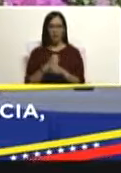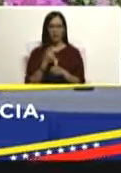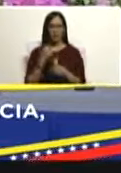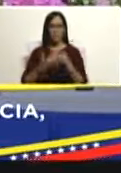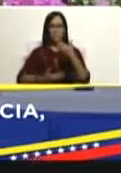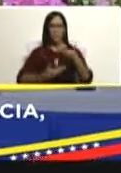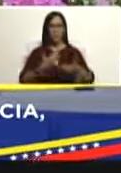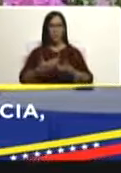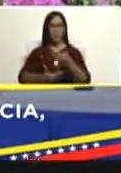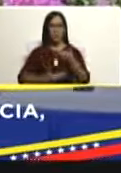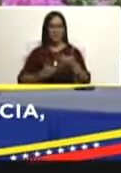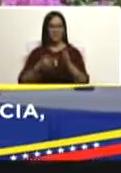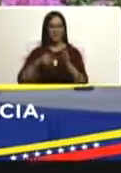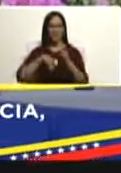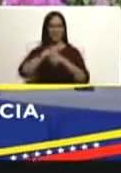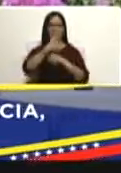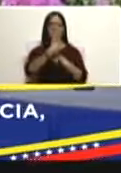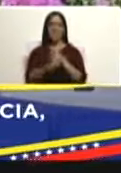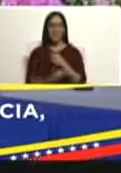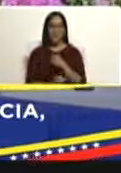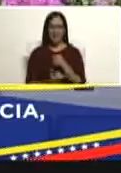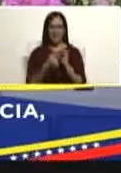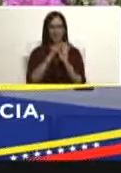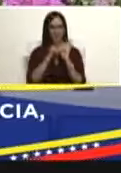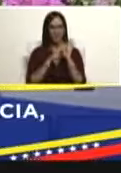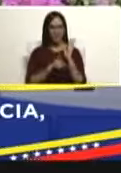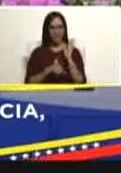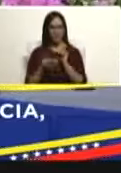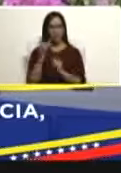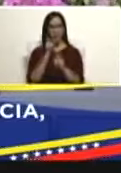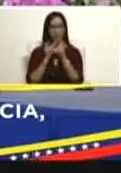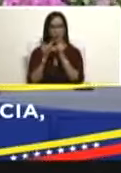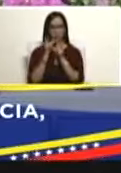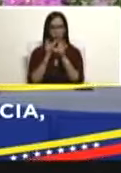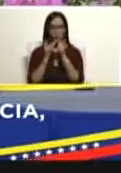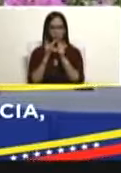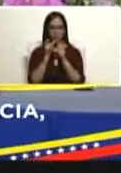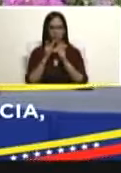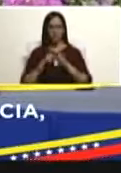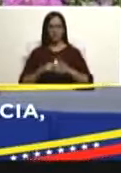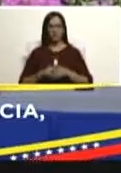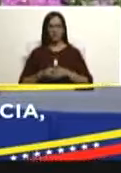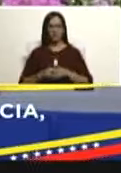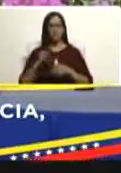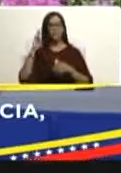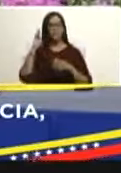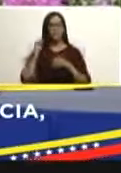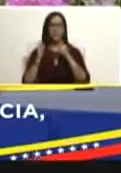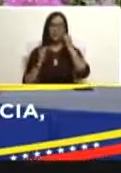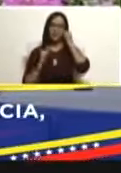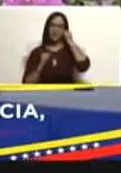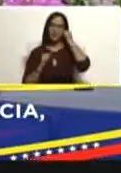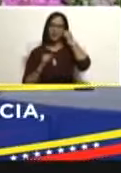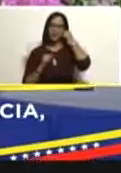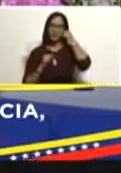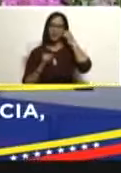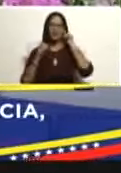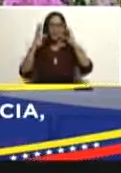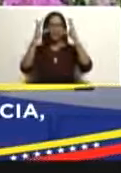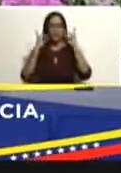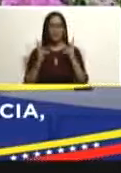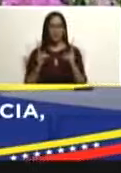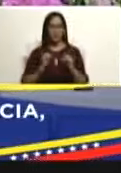de planificación, consulta, para definir con